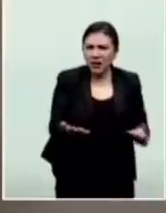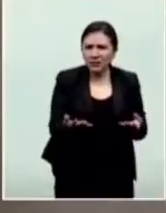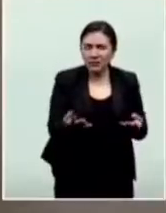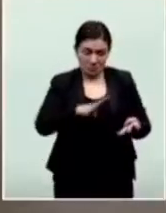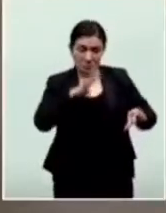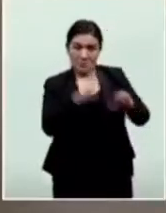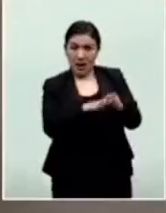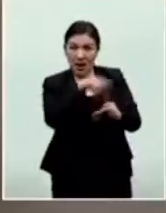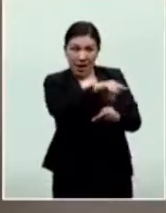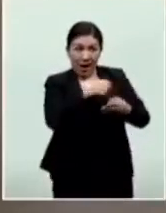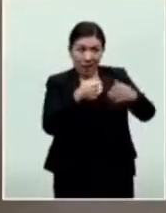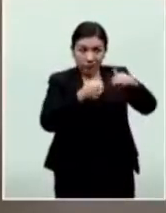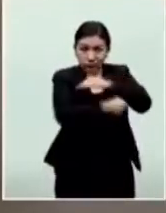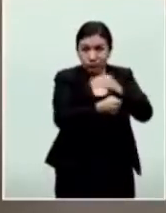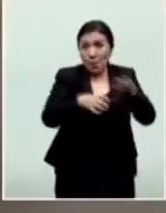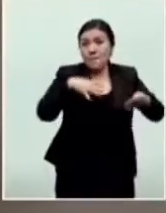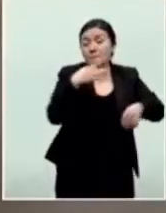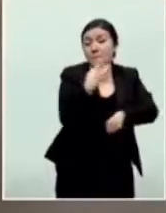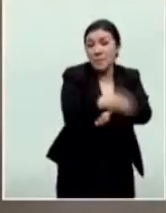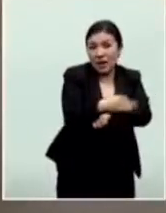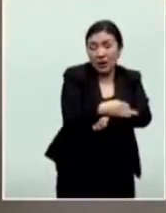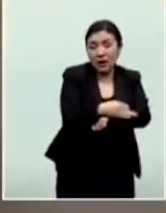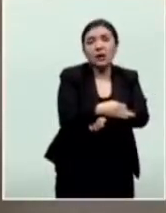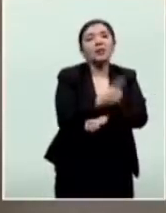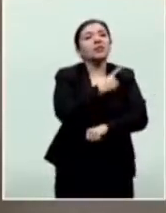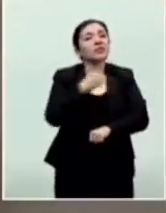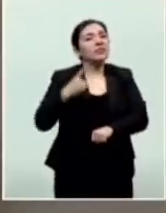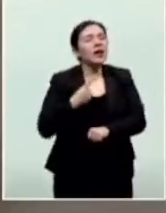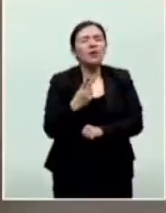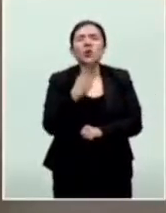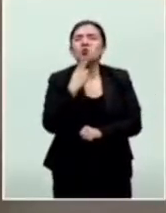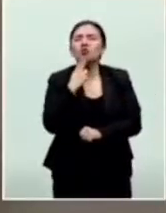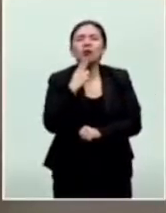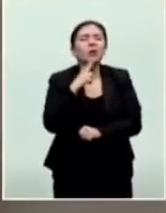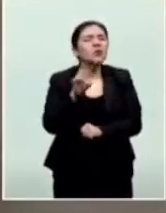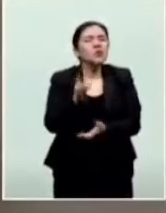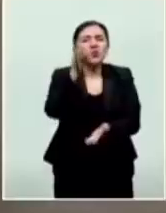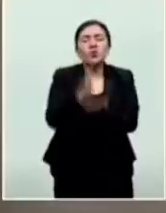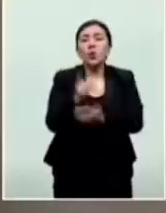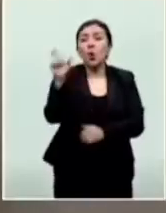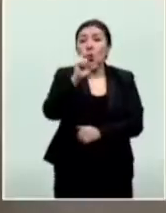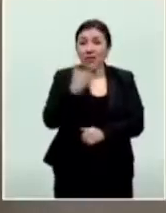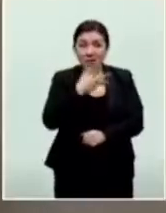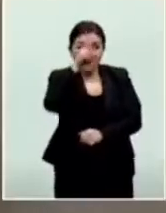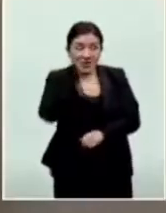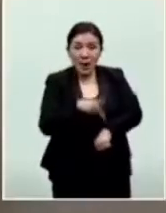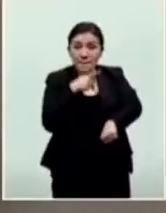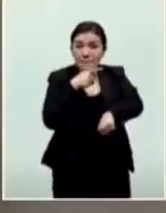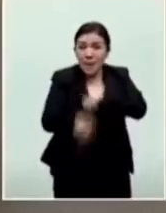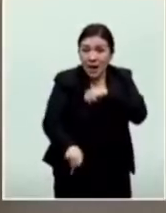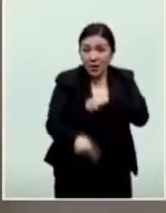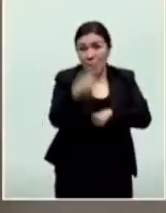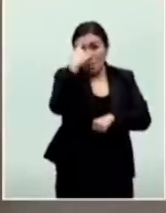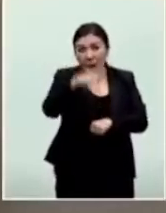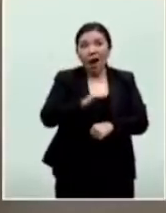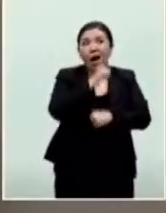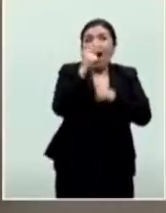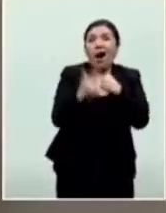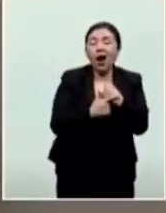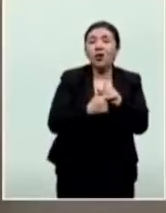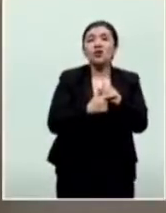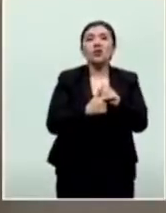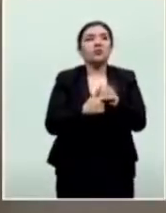prisión preventiva se debe utilizar excepcionalmente, cuando haya peligro de sustracción de